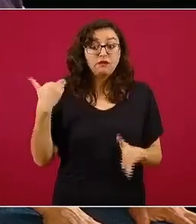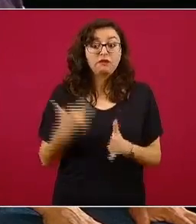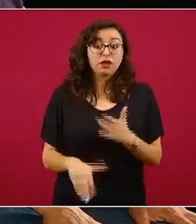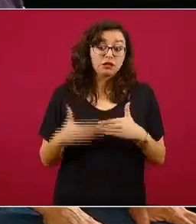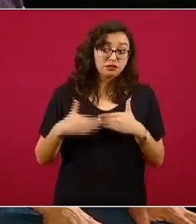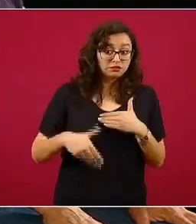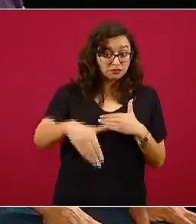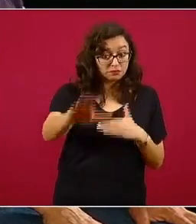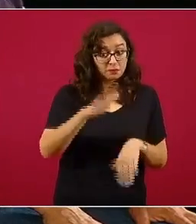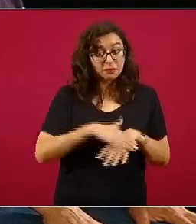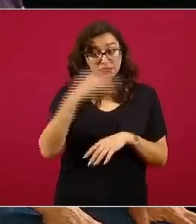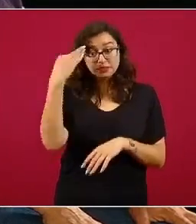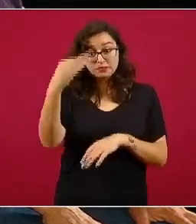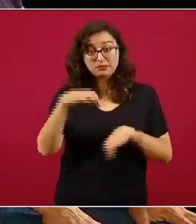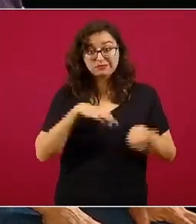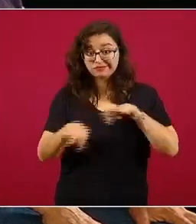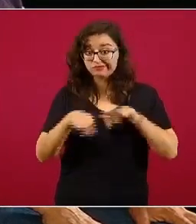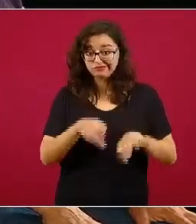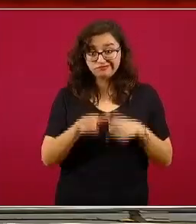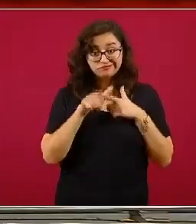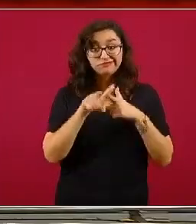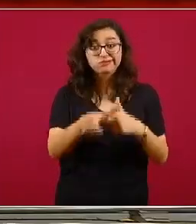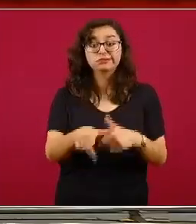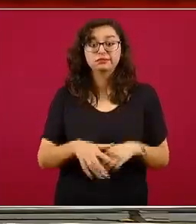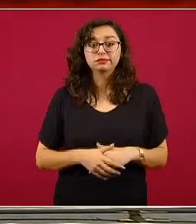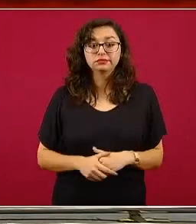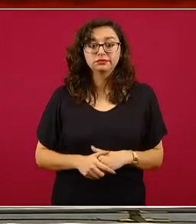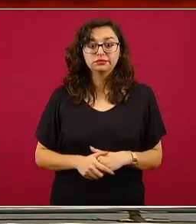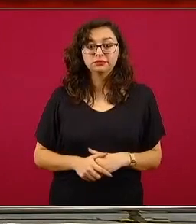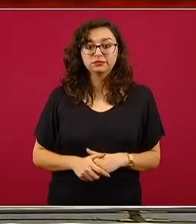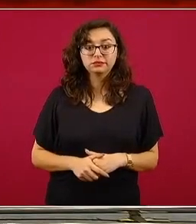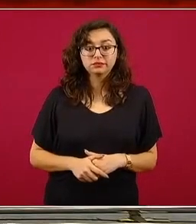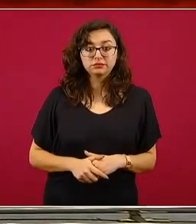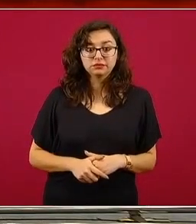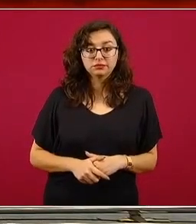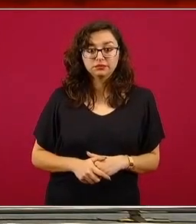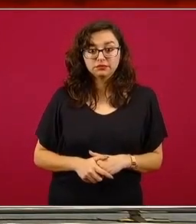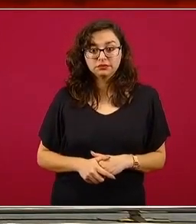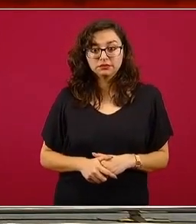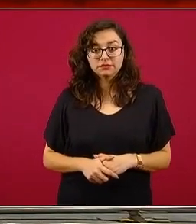de trabajo extenso. Gracias. Adelante, por favor.